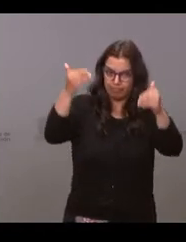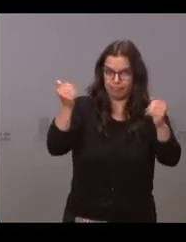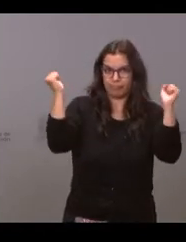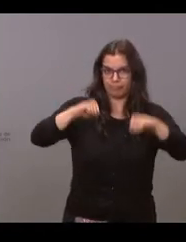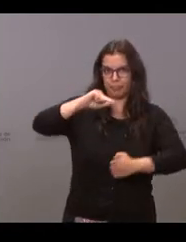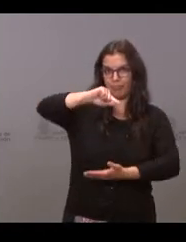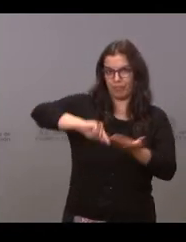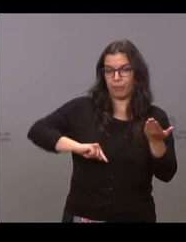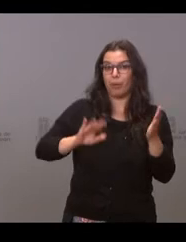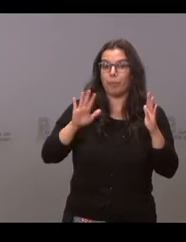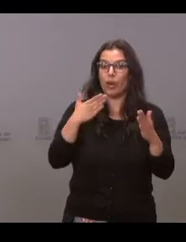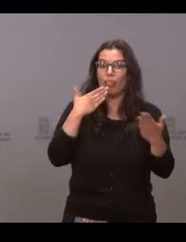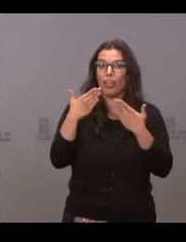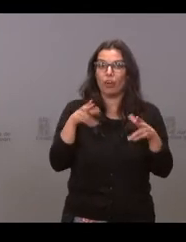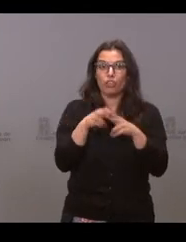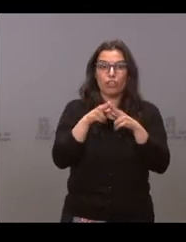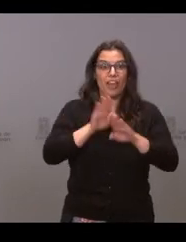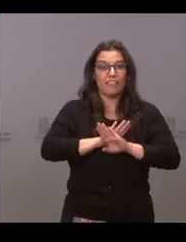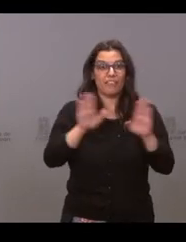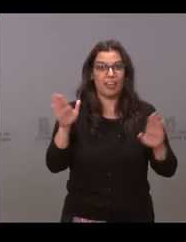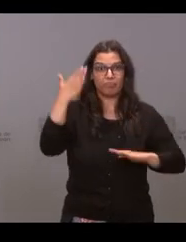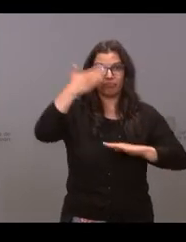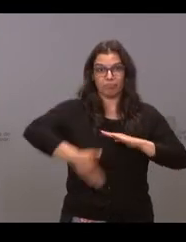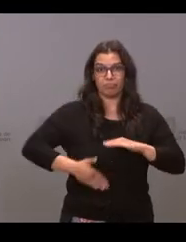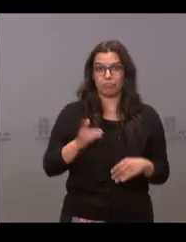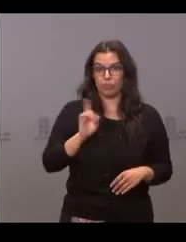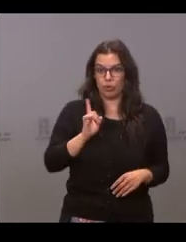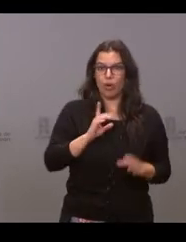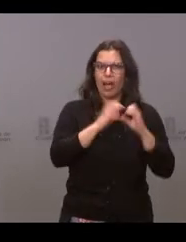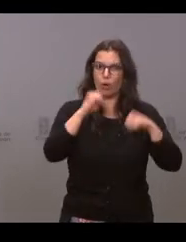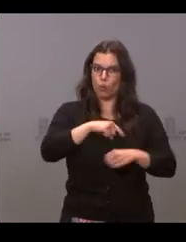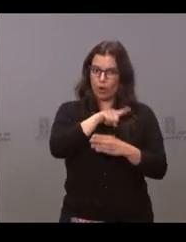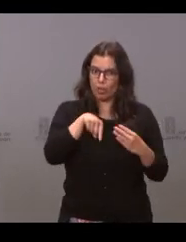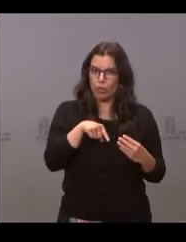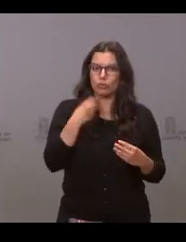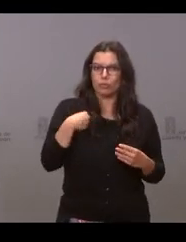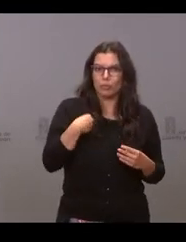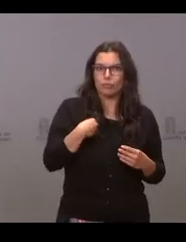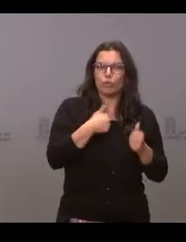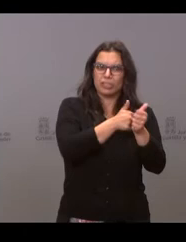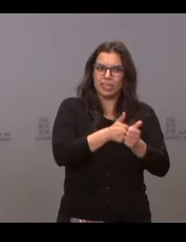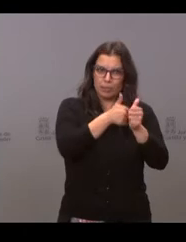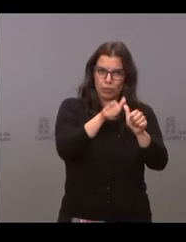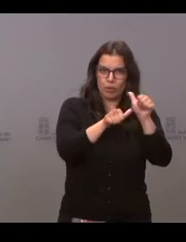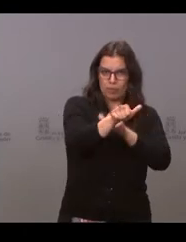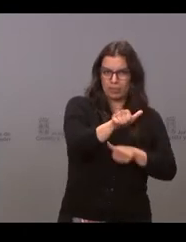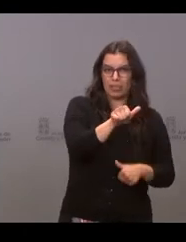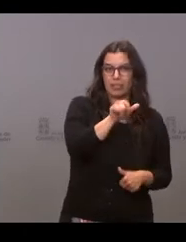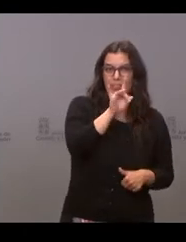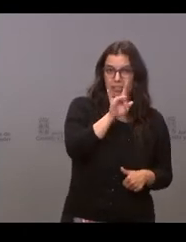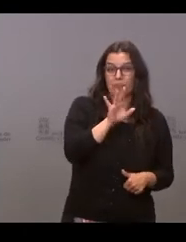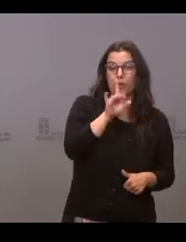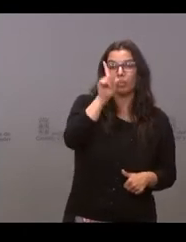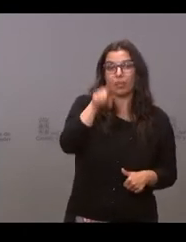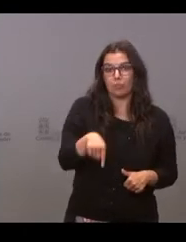no se paraliza aquí no solamente con el seguimiento de estos acuerdos deciros de que